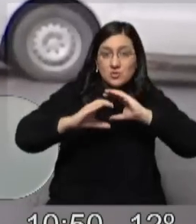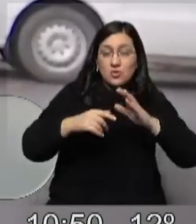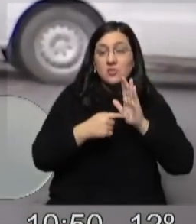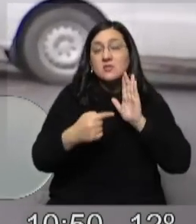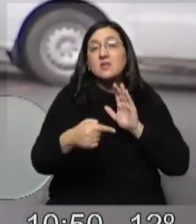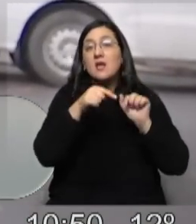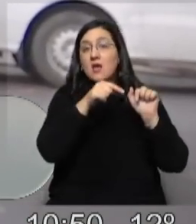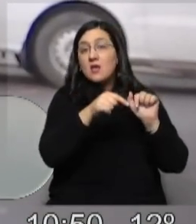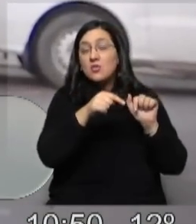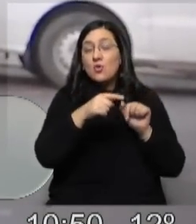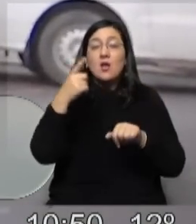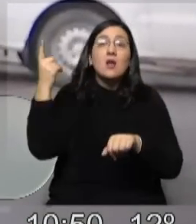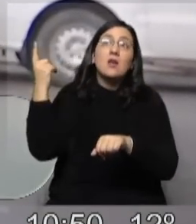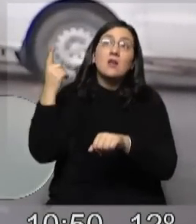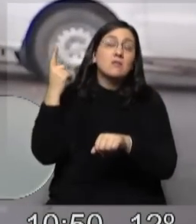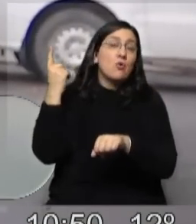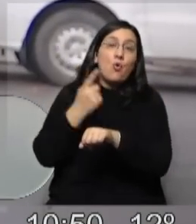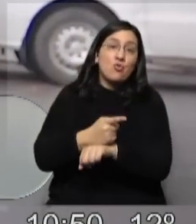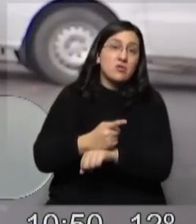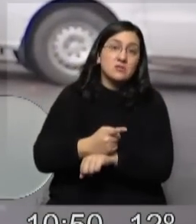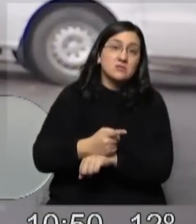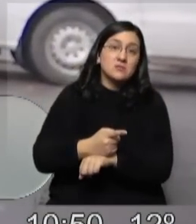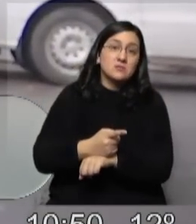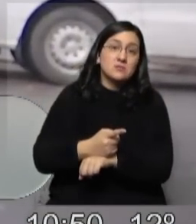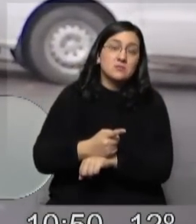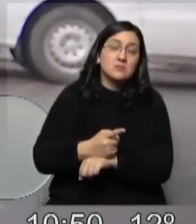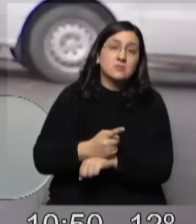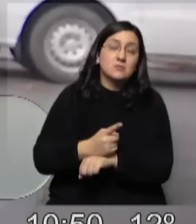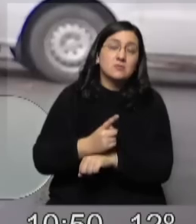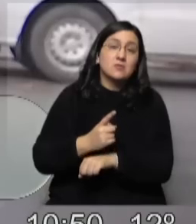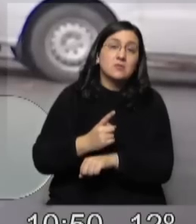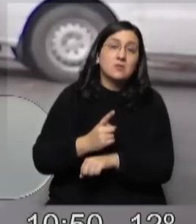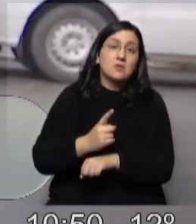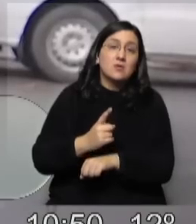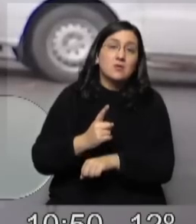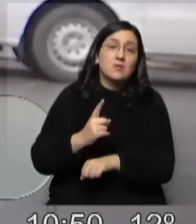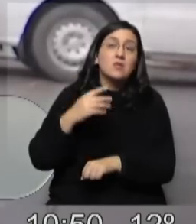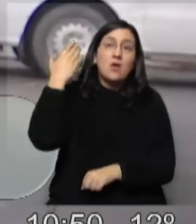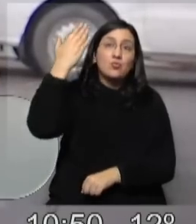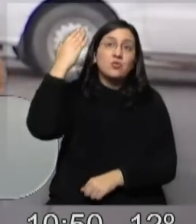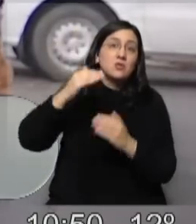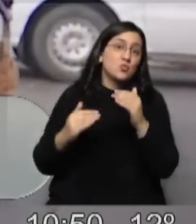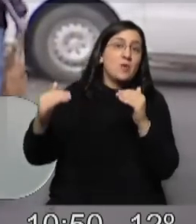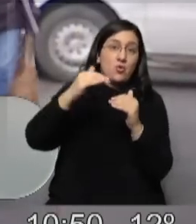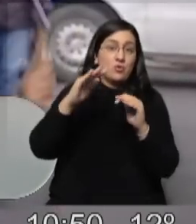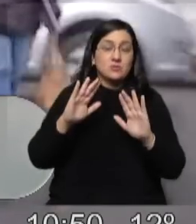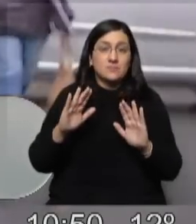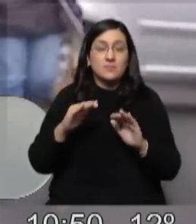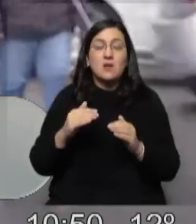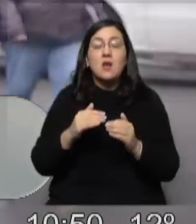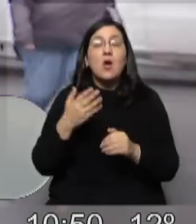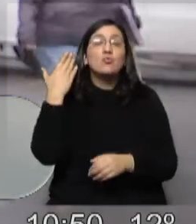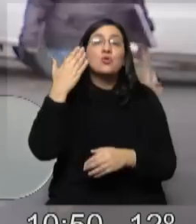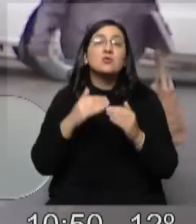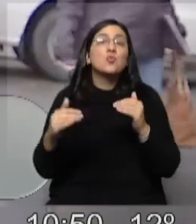esto responde a alineamientos estratégicos impartidos desde autoridades superiores. O sea, la autoridad